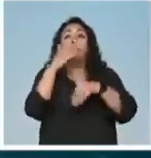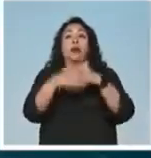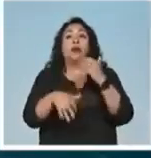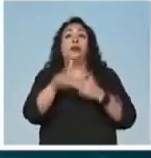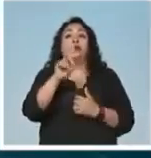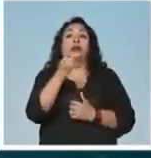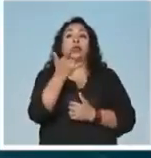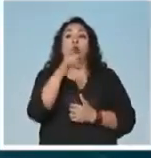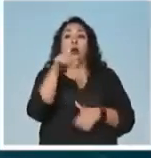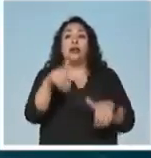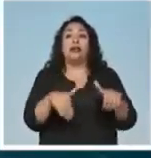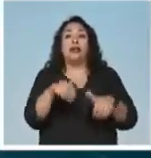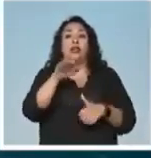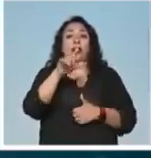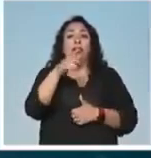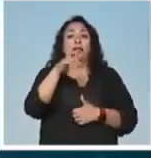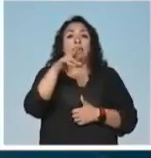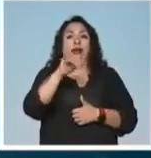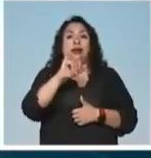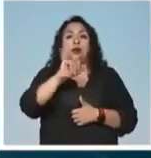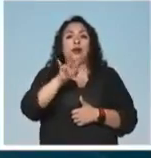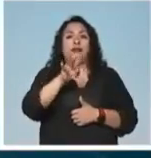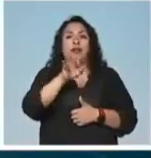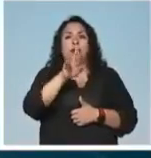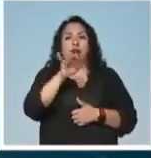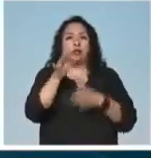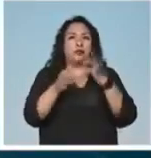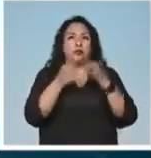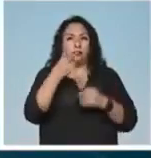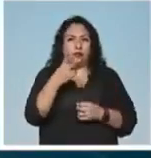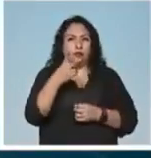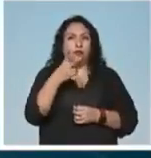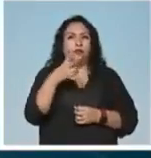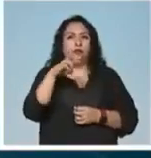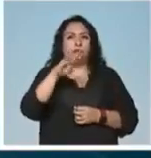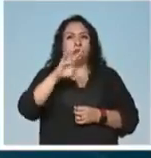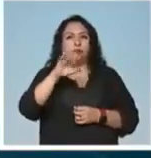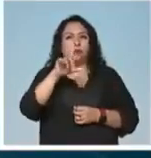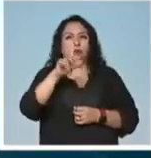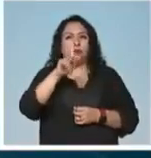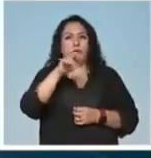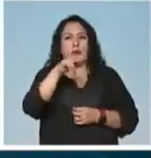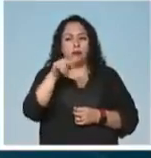el 30 de julio en el Teatro El Granero Javier Rojas. Para Noticias 22, Michelle Peña.